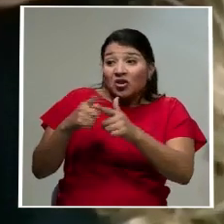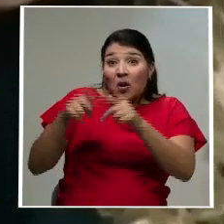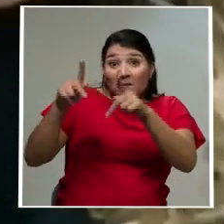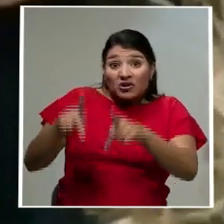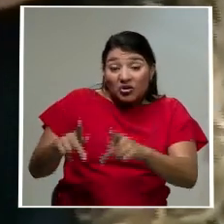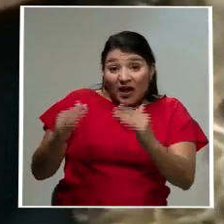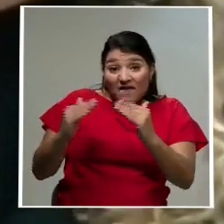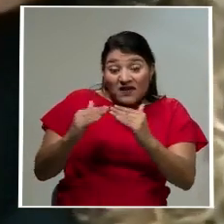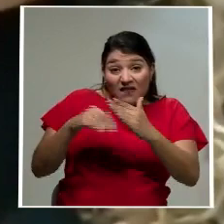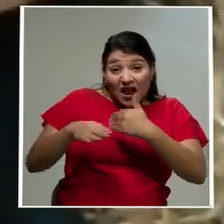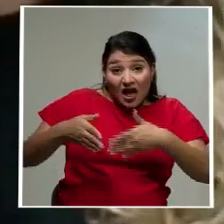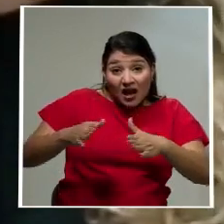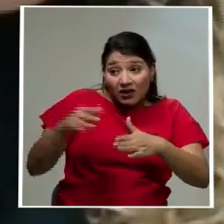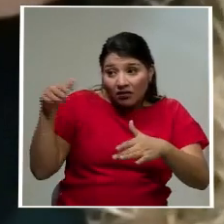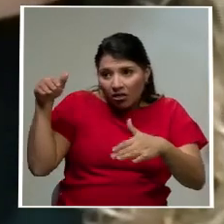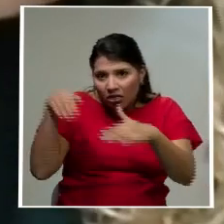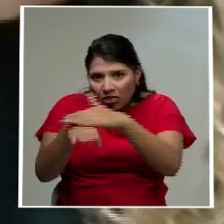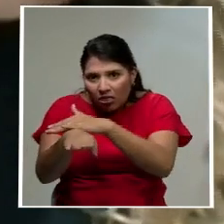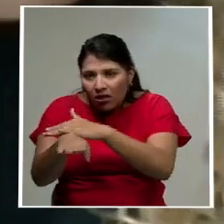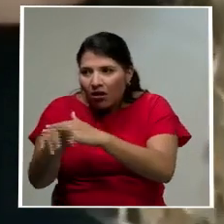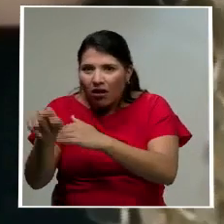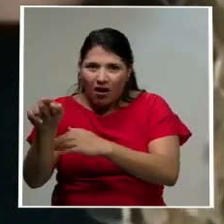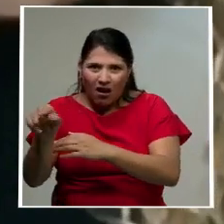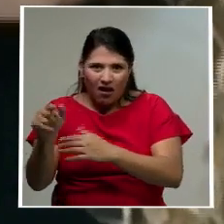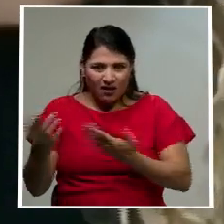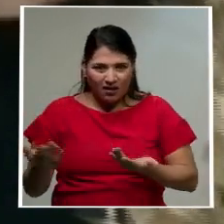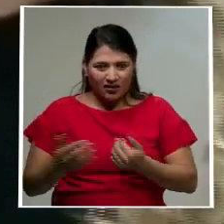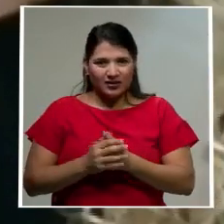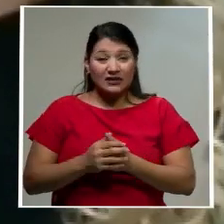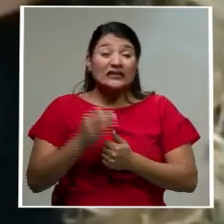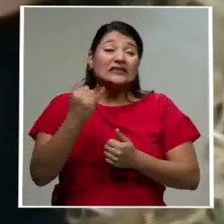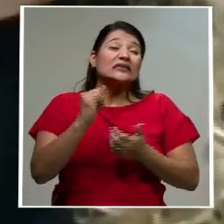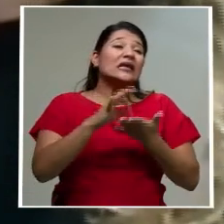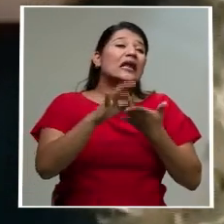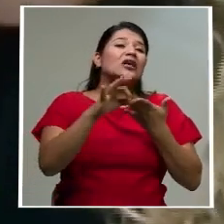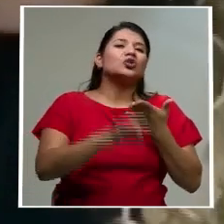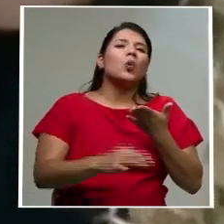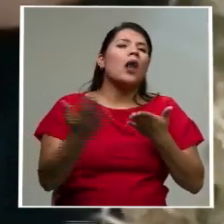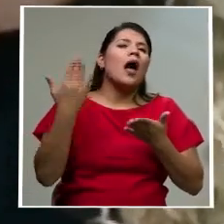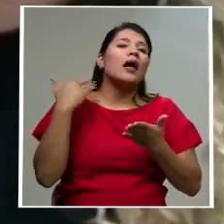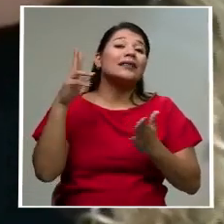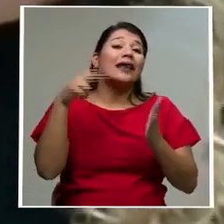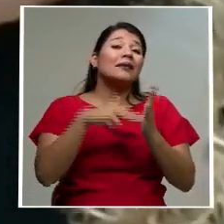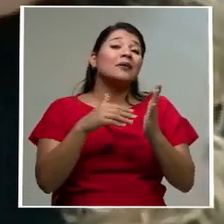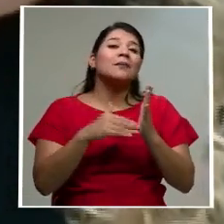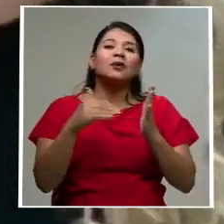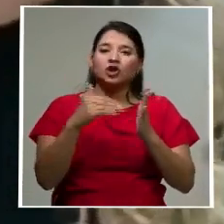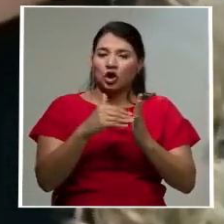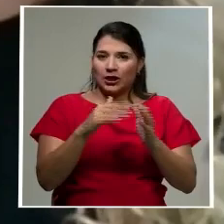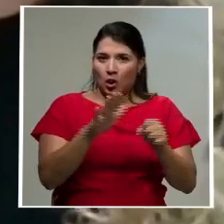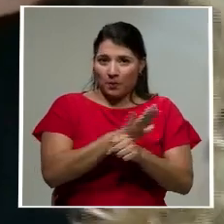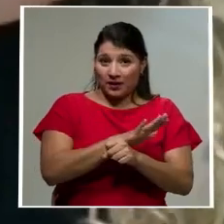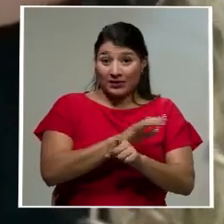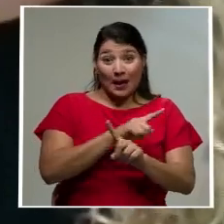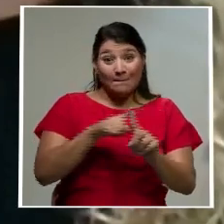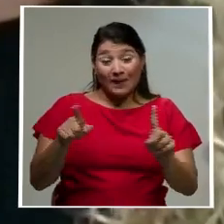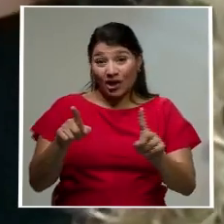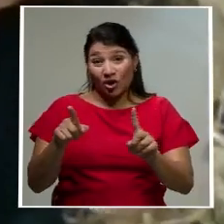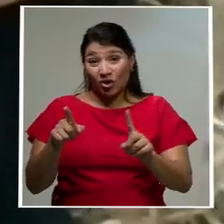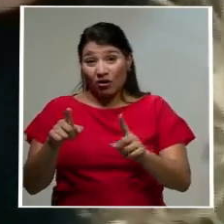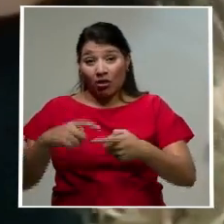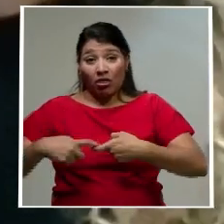invertido, digamos, un ejemplo, si la escuelita costaba 3.000 millones y la dejaron botada y nada más habían hecho